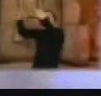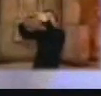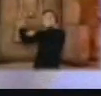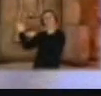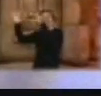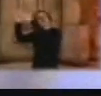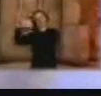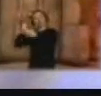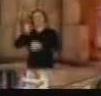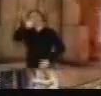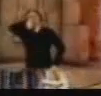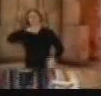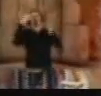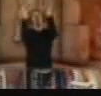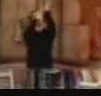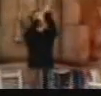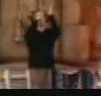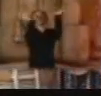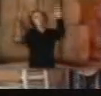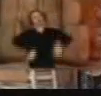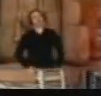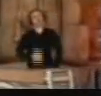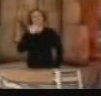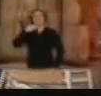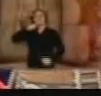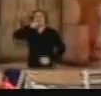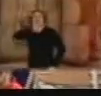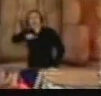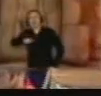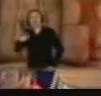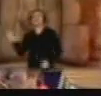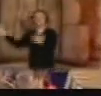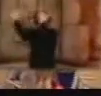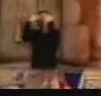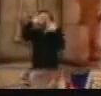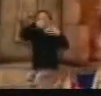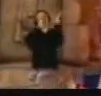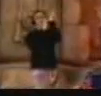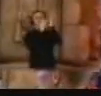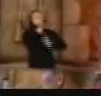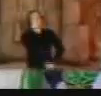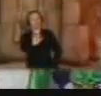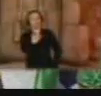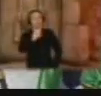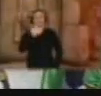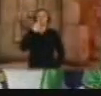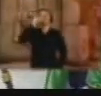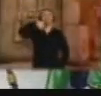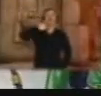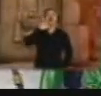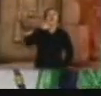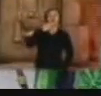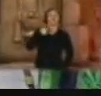¿no? Seguro que si fueran de Agüime, todos tocaban palmas. Manolito, ¿qué es lo que pasa aquí? Mira, que veo yo uno que no toque palmas